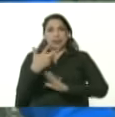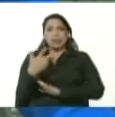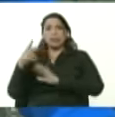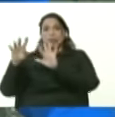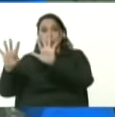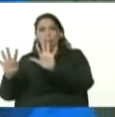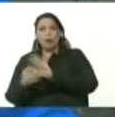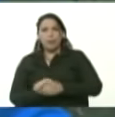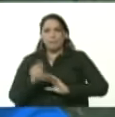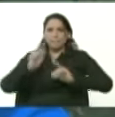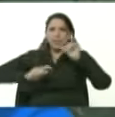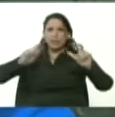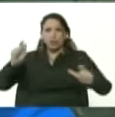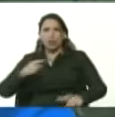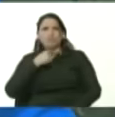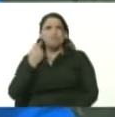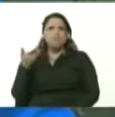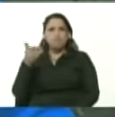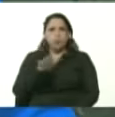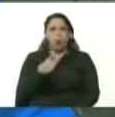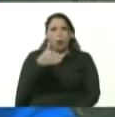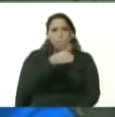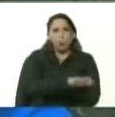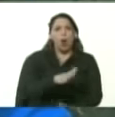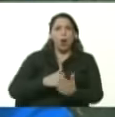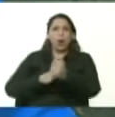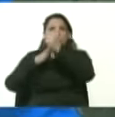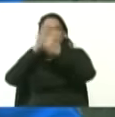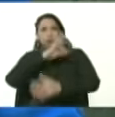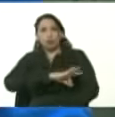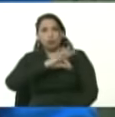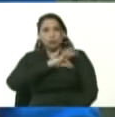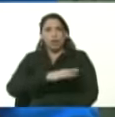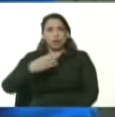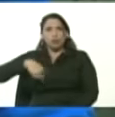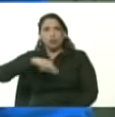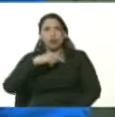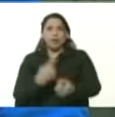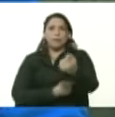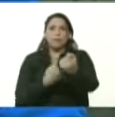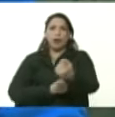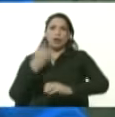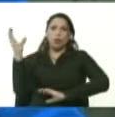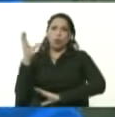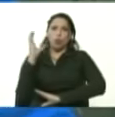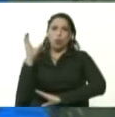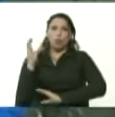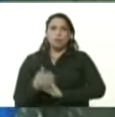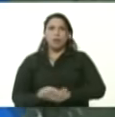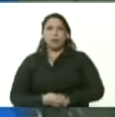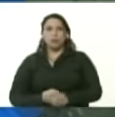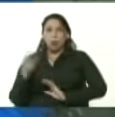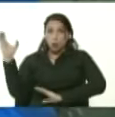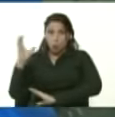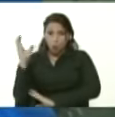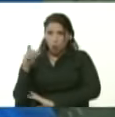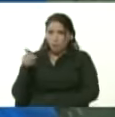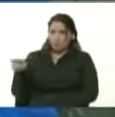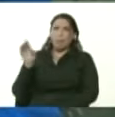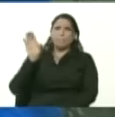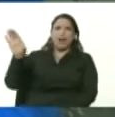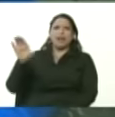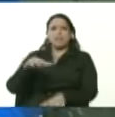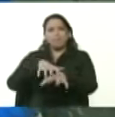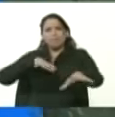739 personas asesinadas, líderes sociales de nuestra hermana Colombia. Colombia es el país con